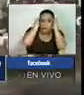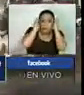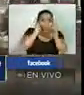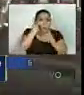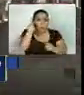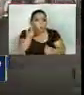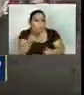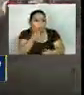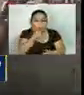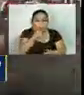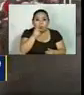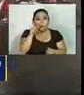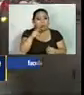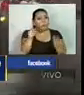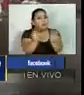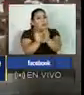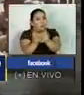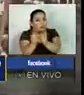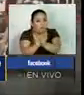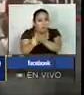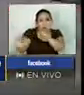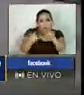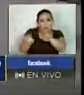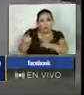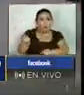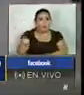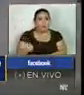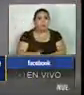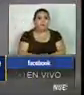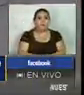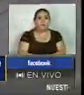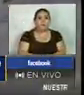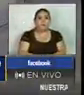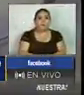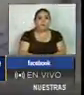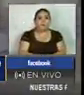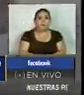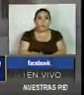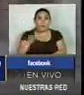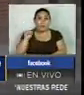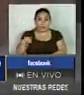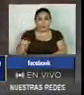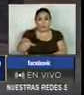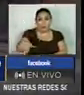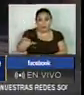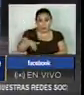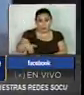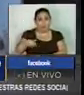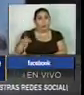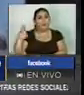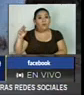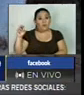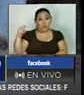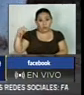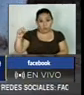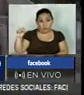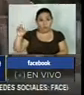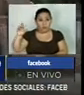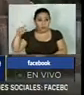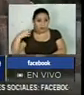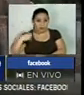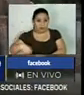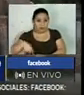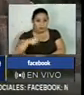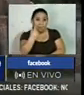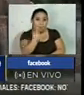comida provoca enfrentamientos con la policía En Buenos Aires Rosemary Paez Carabajal